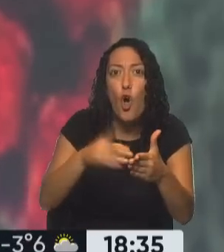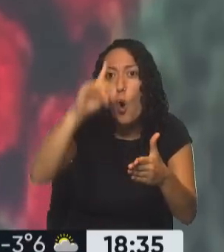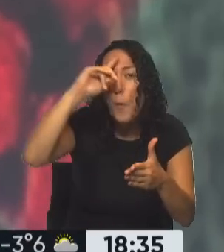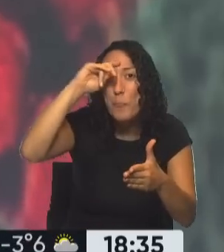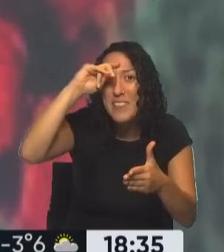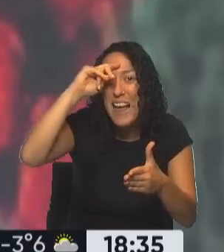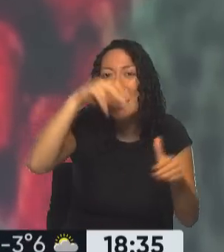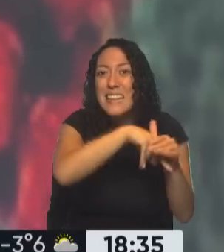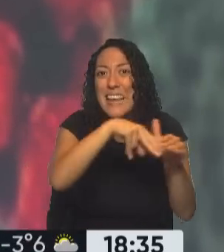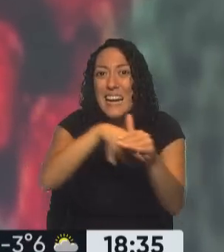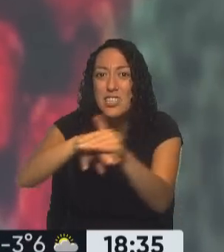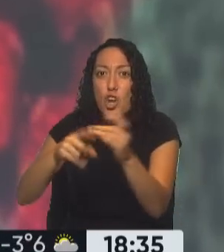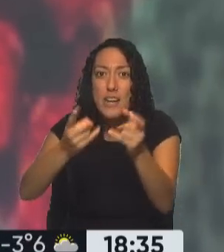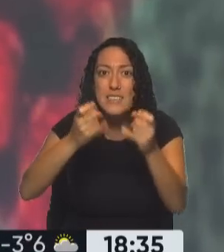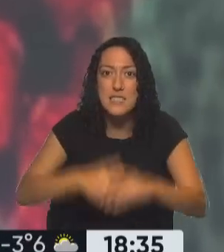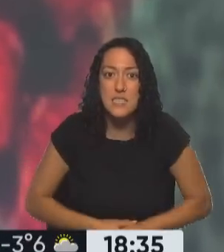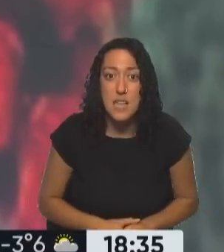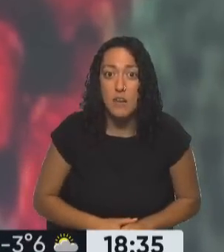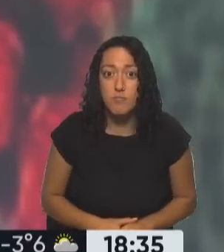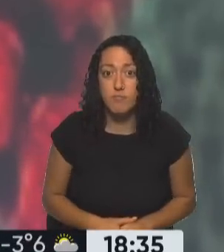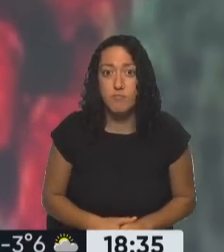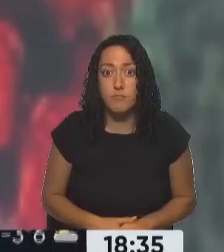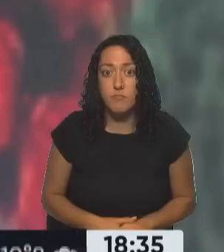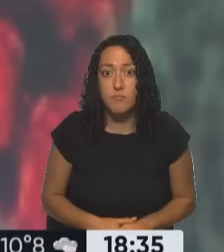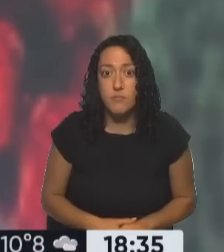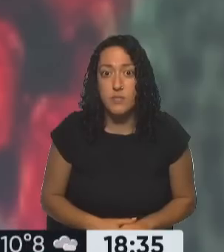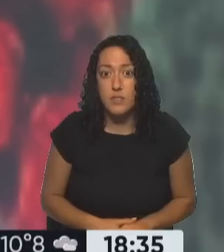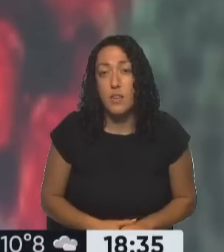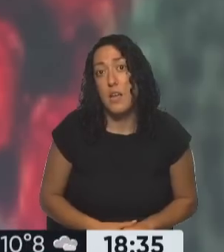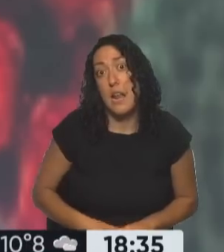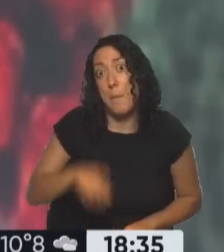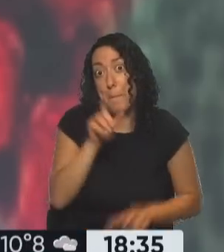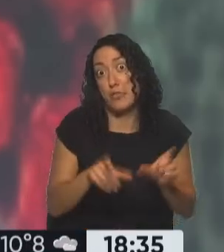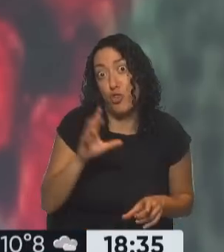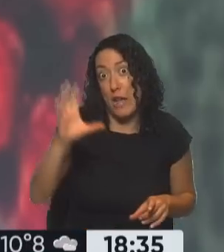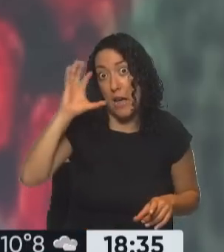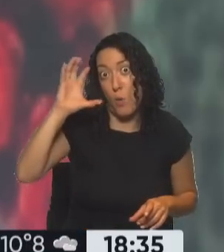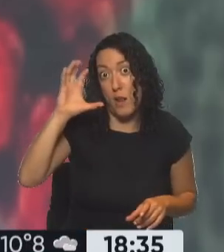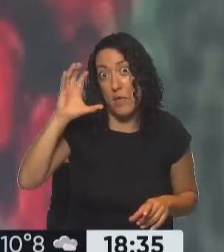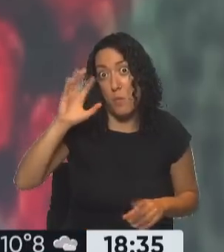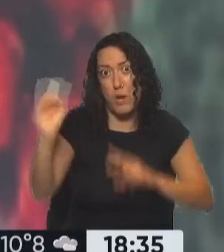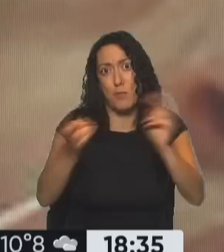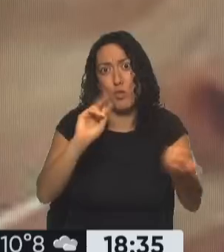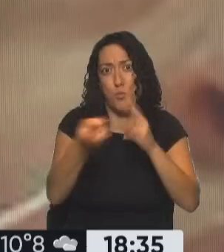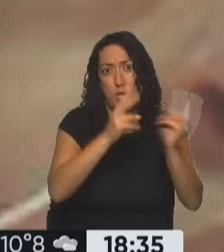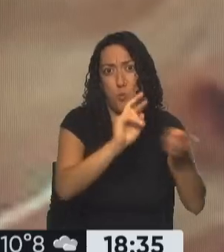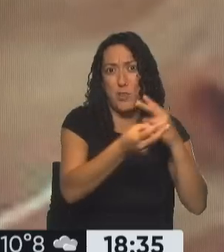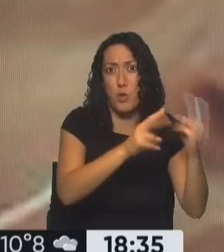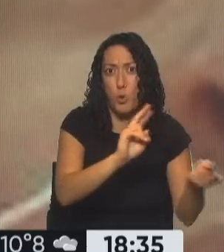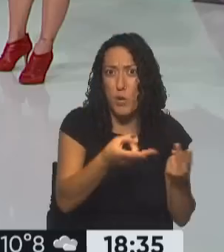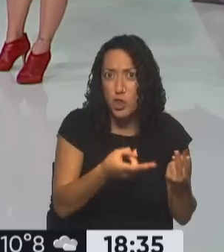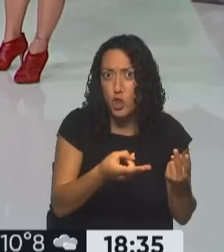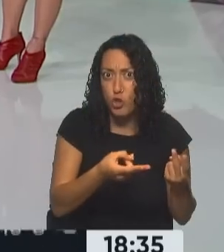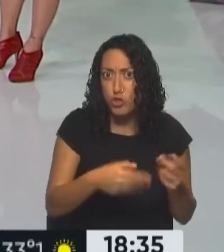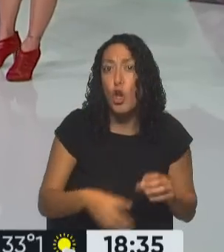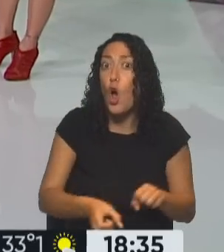para internar a los pacientes. Y la que usted debe haber visto, se debe recordar la cantidad de fallecidos que había. Terribles. Porque el problema no era